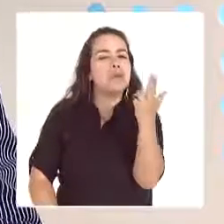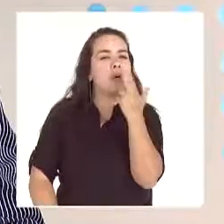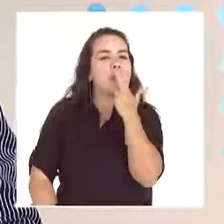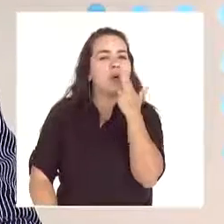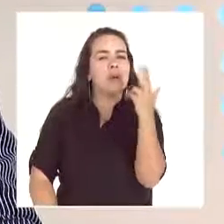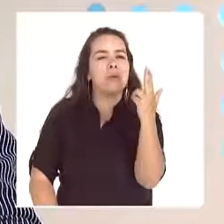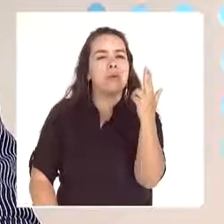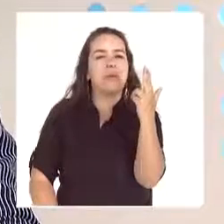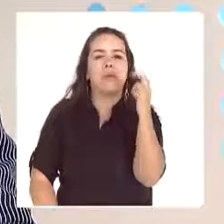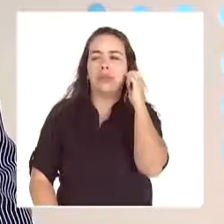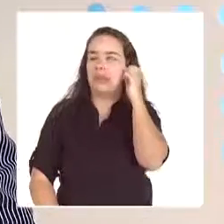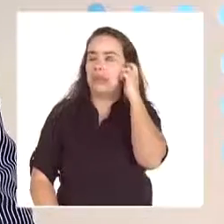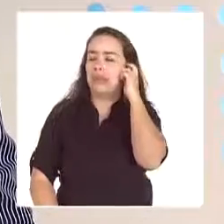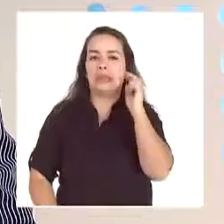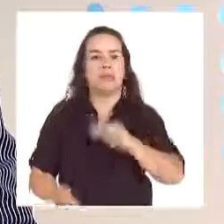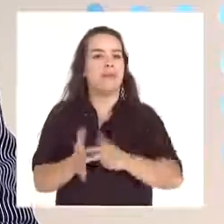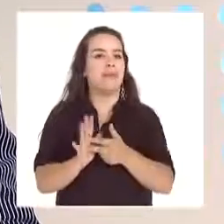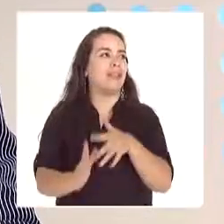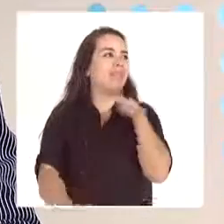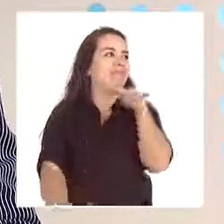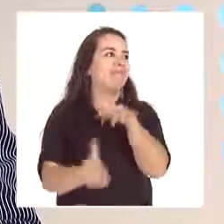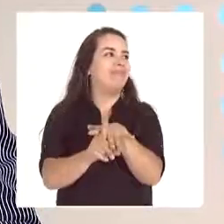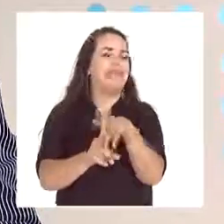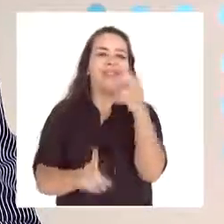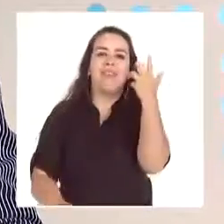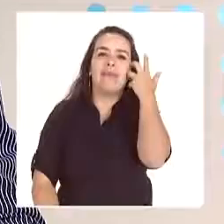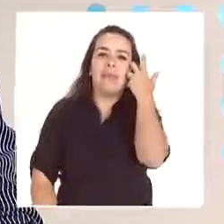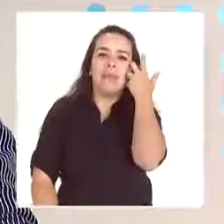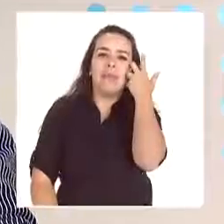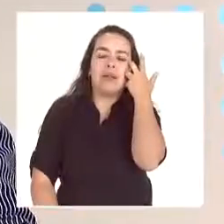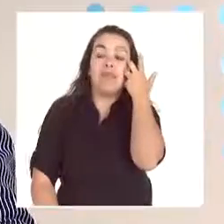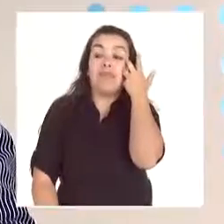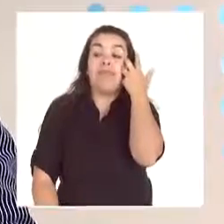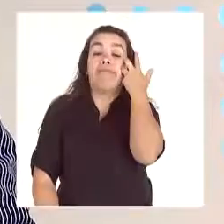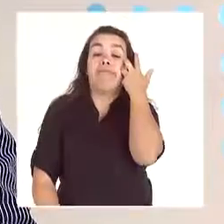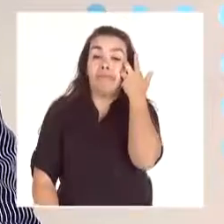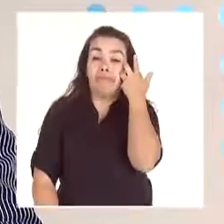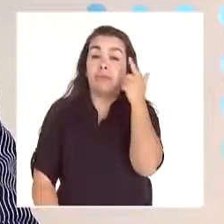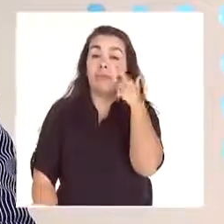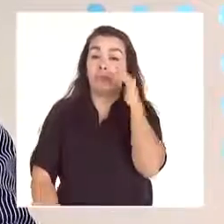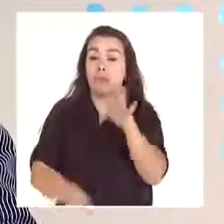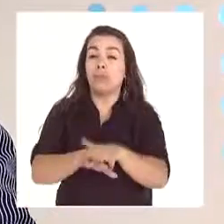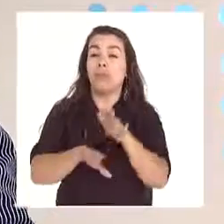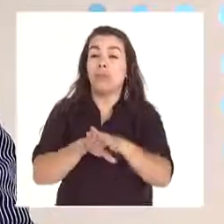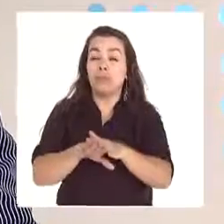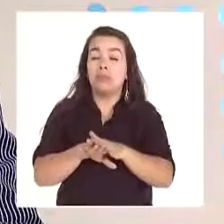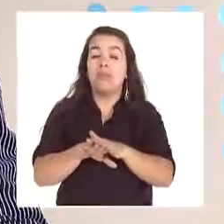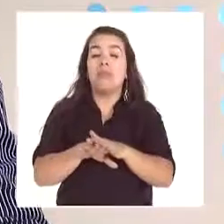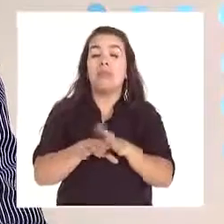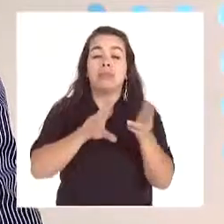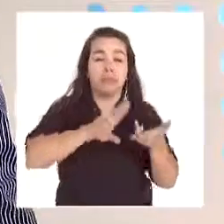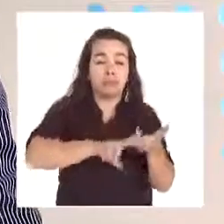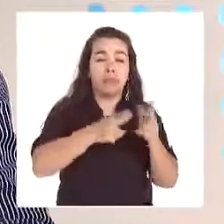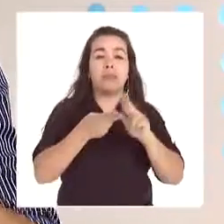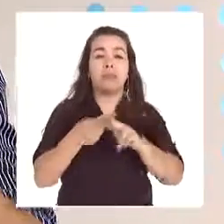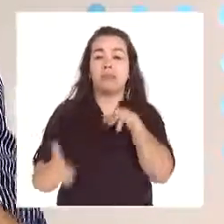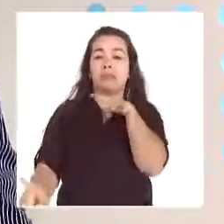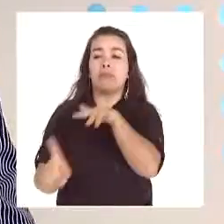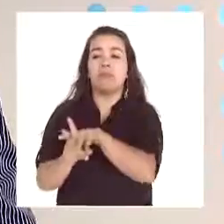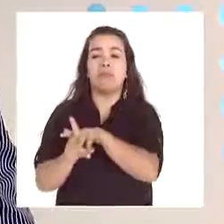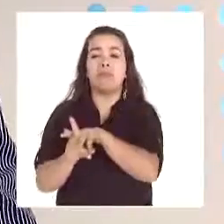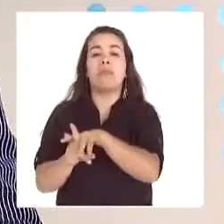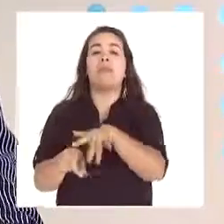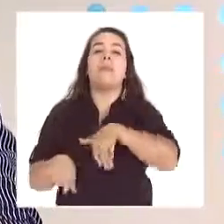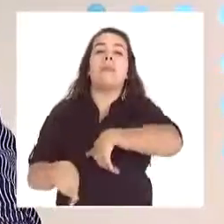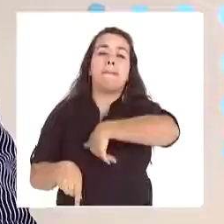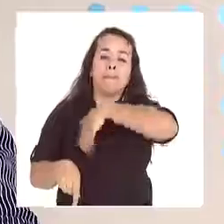y el tabaquismo es la enfermedad que quizás va de la mano con el desarrollo de